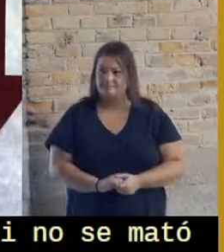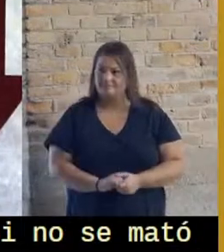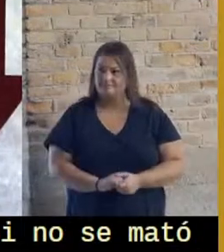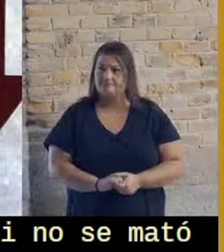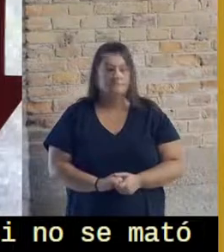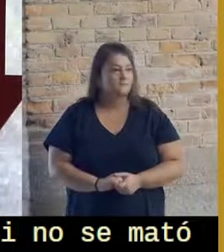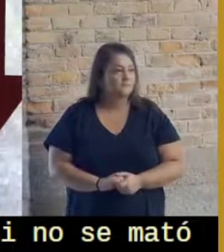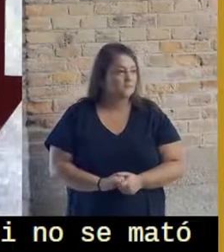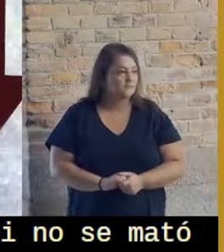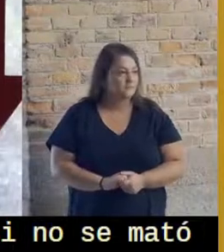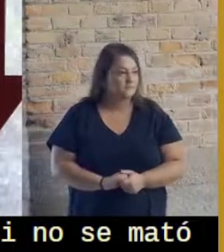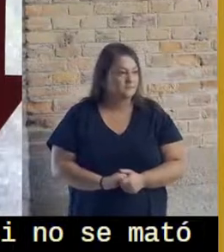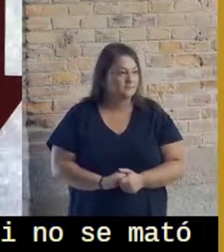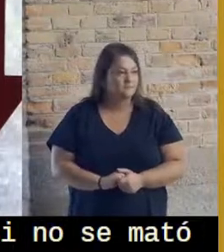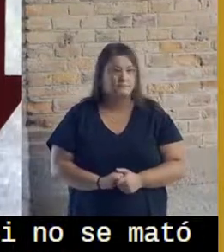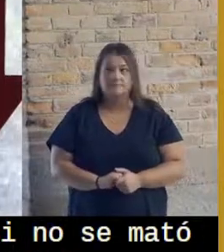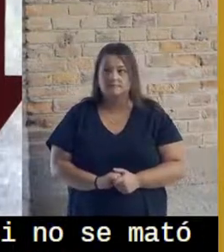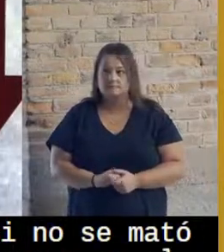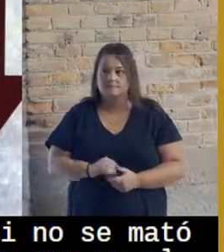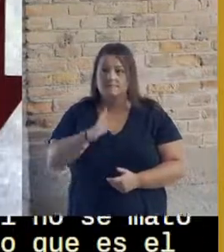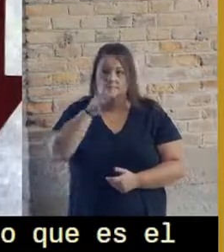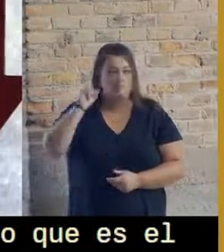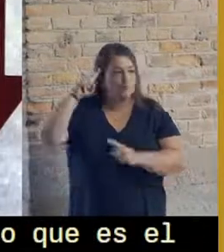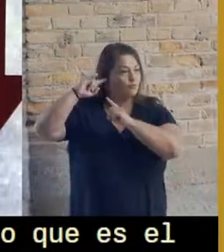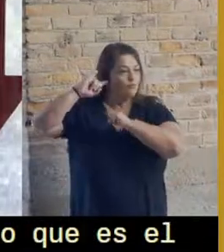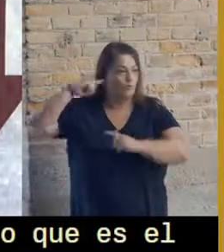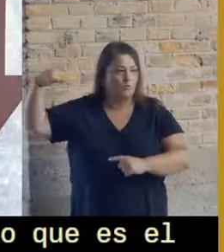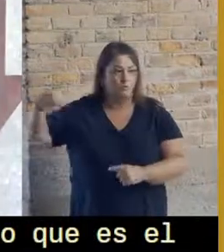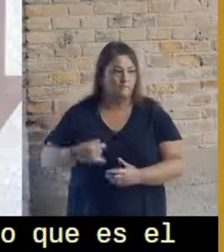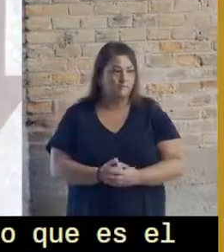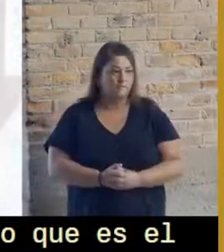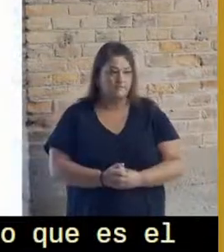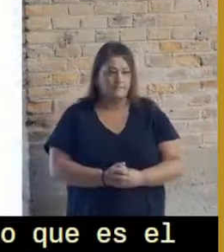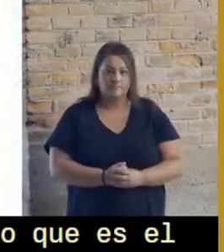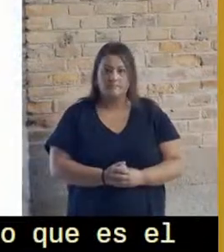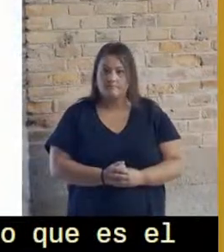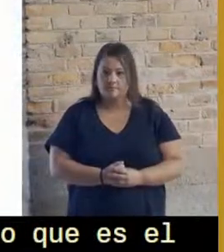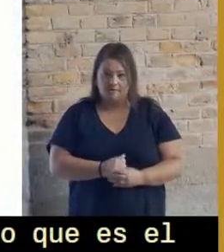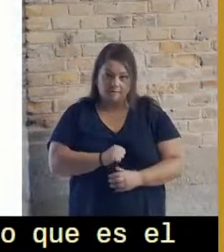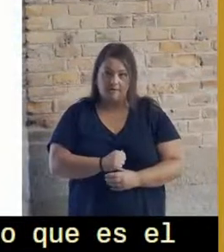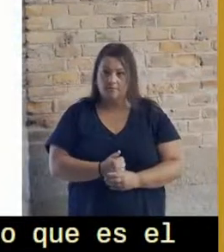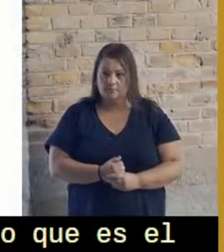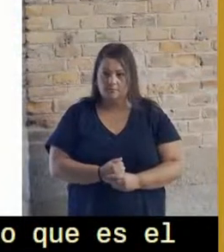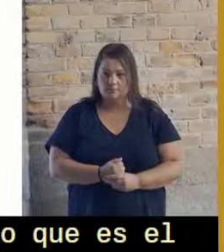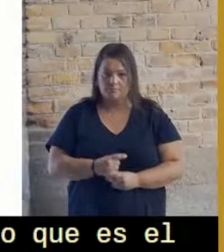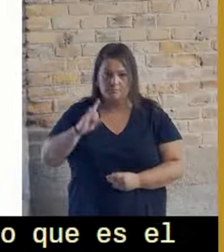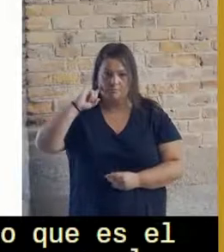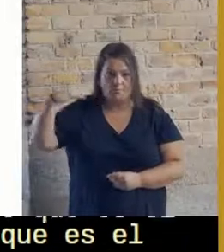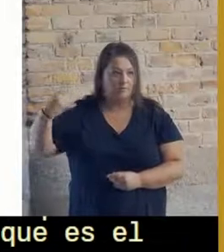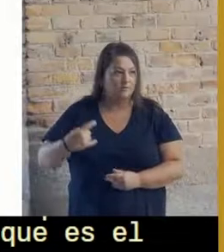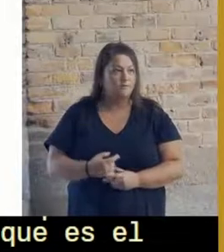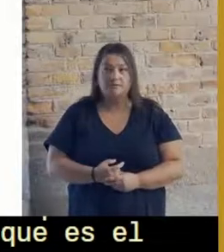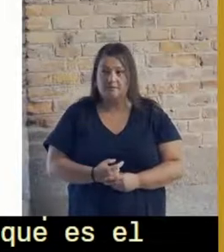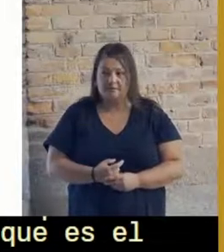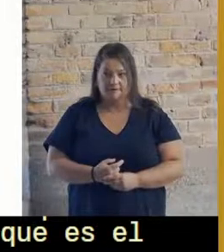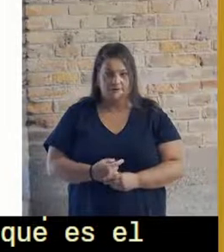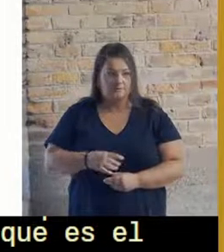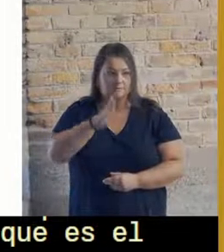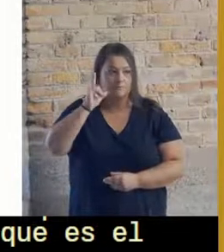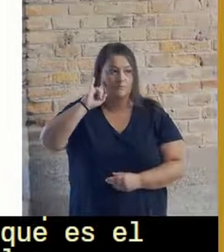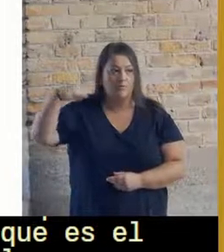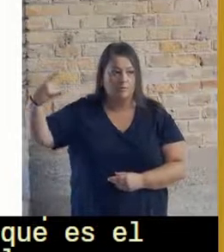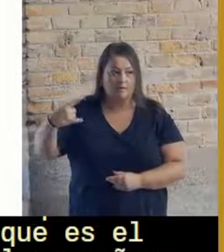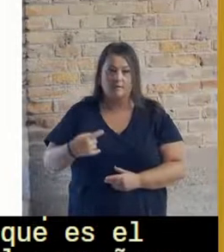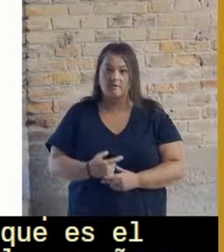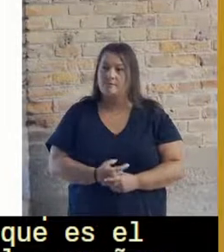no vamos a lo que es el bucle magnético el bucle magnético es tenemos lo que es el bucle en sí que es lo que me ha estado preguntando el